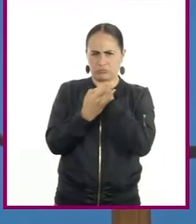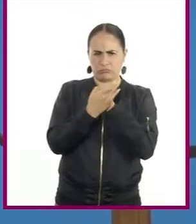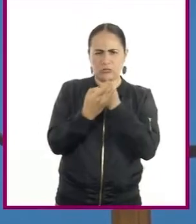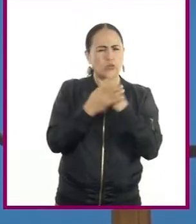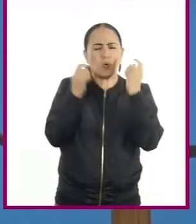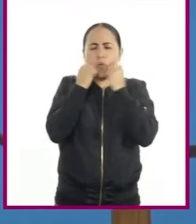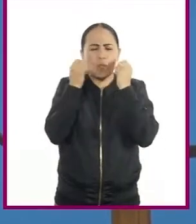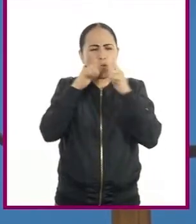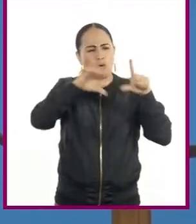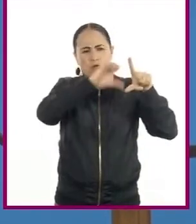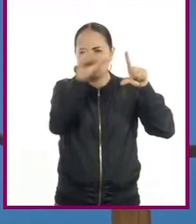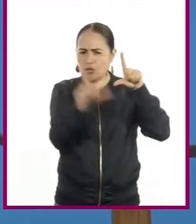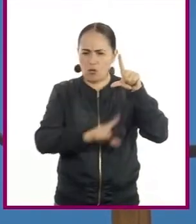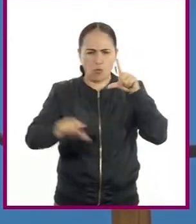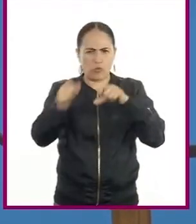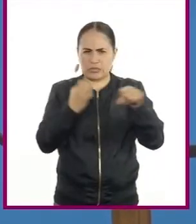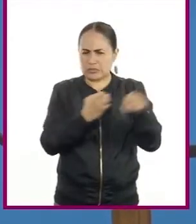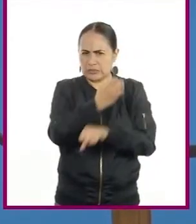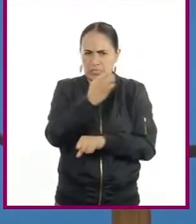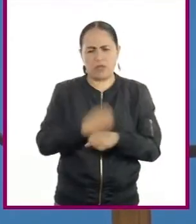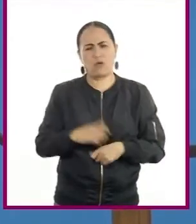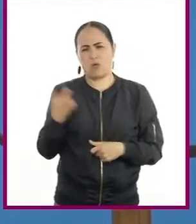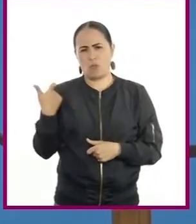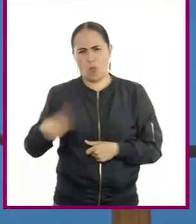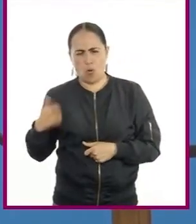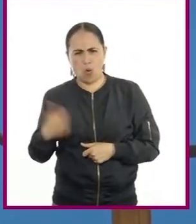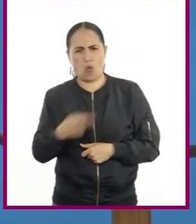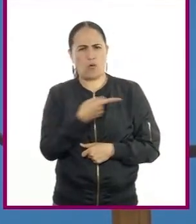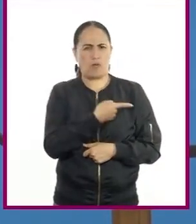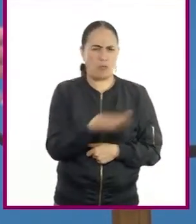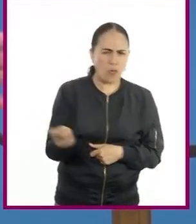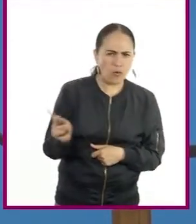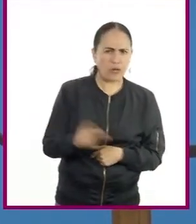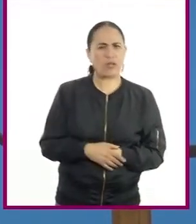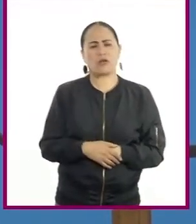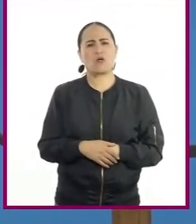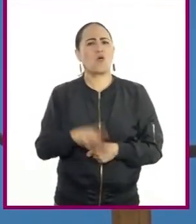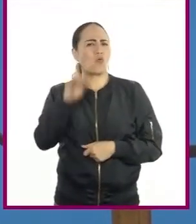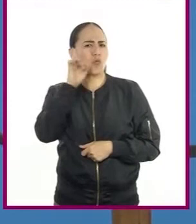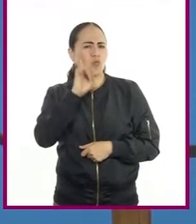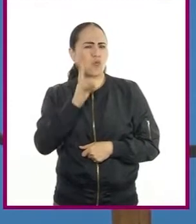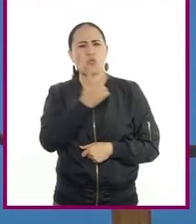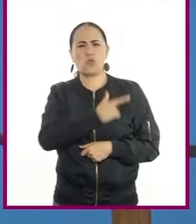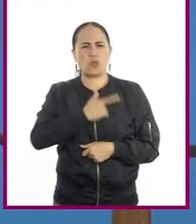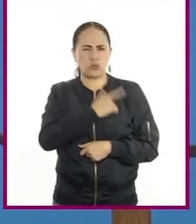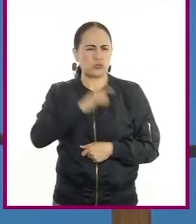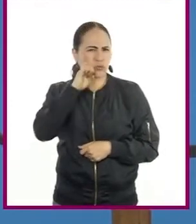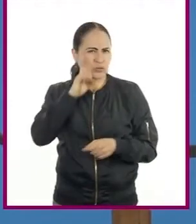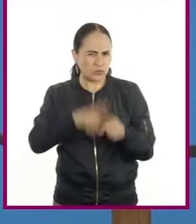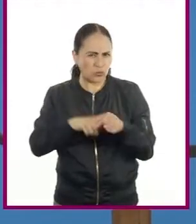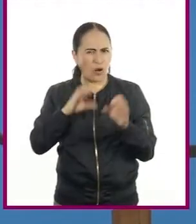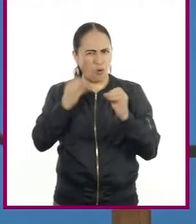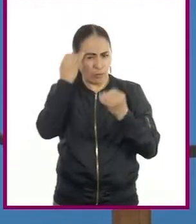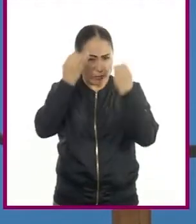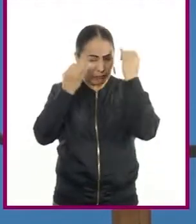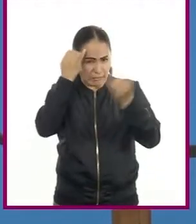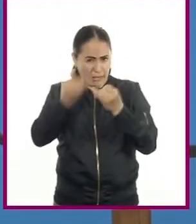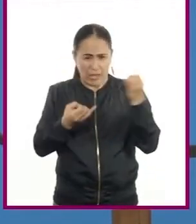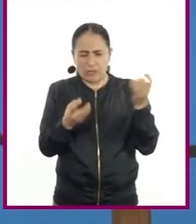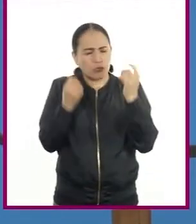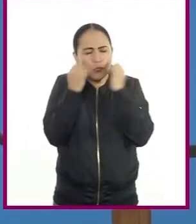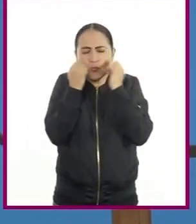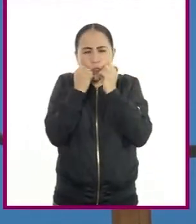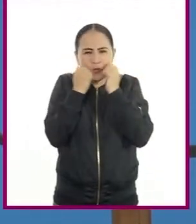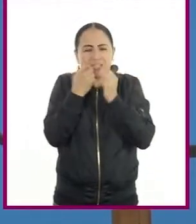de residencia, condición económica, preferencia sexual, ideología. Esto dará tranquilidad a la